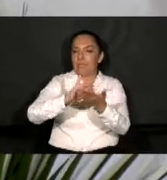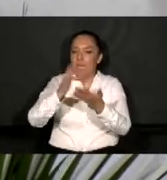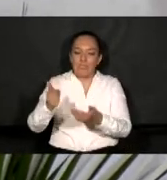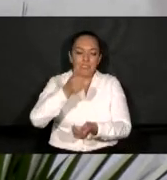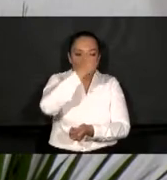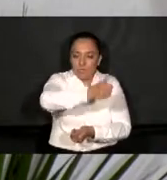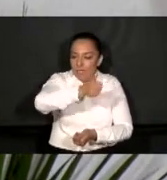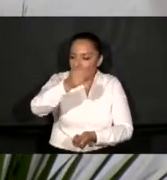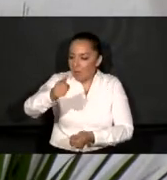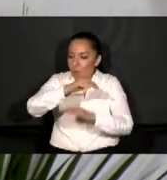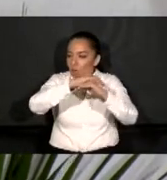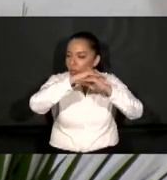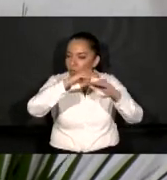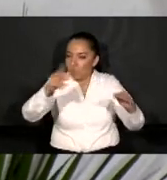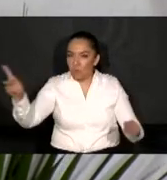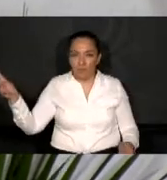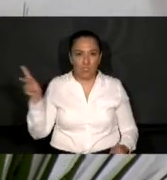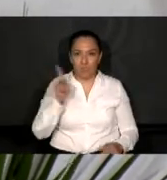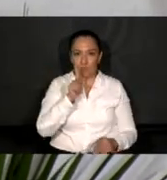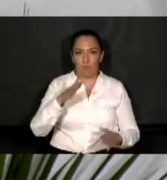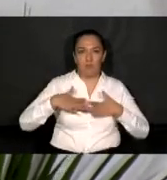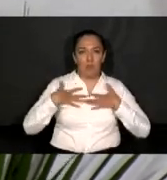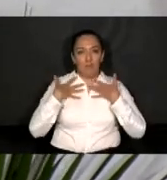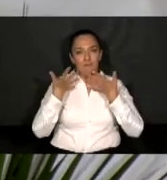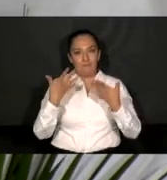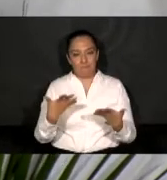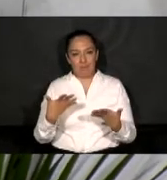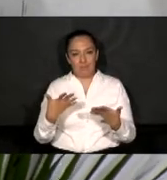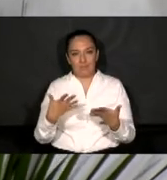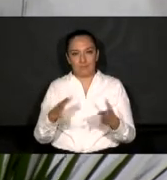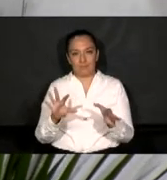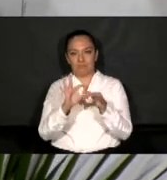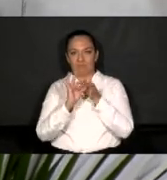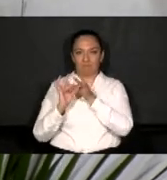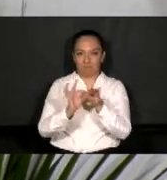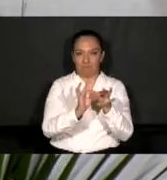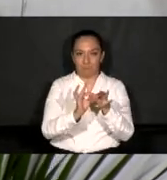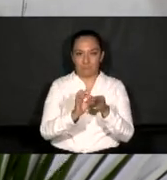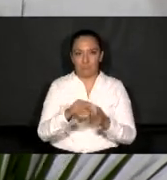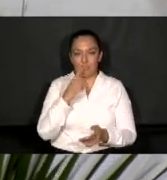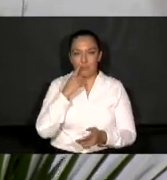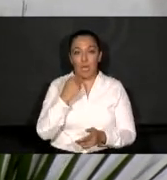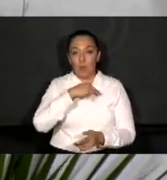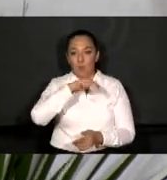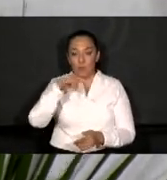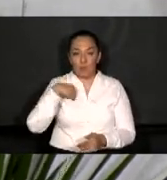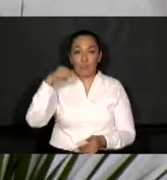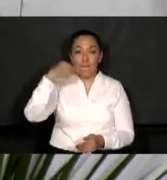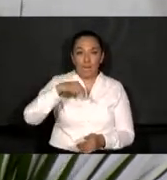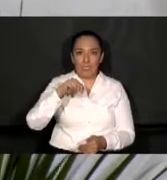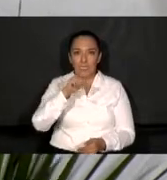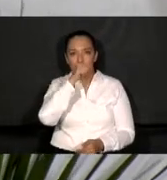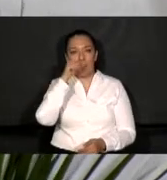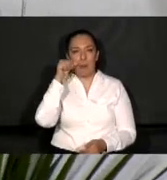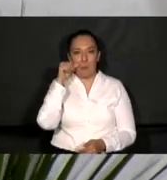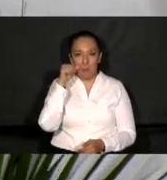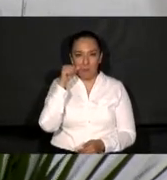confianza y por su solidaridad. Pues estamos aquí en Ciudad Juárez.